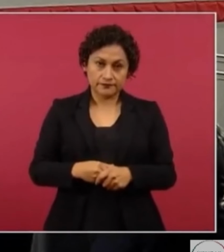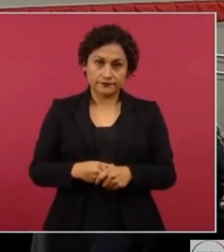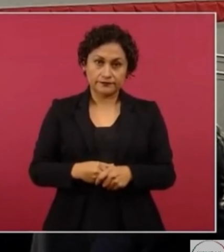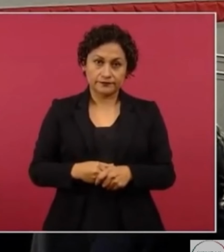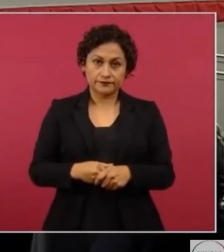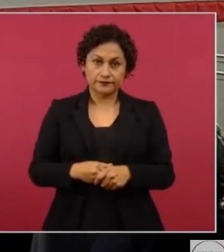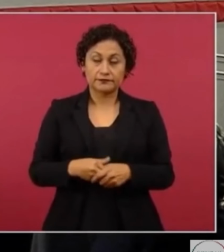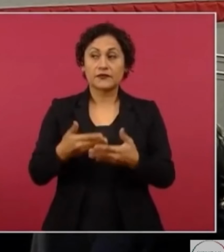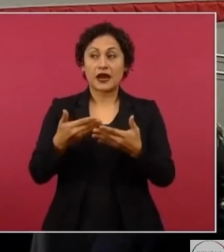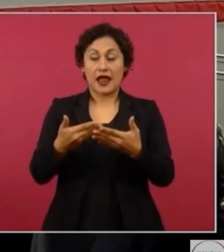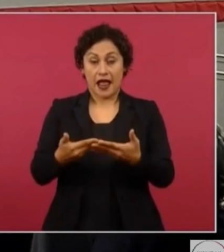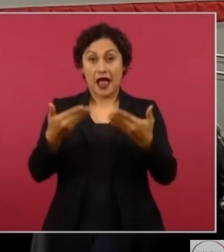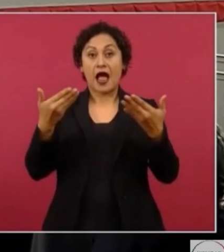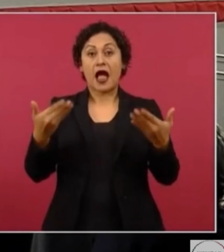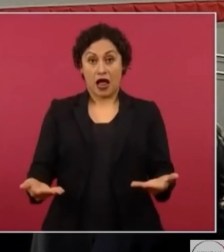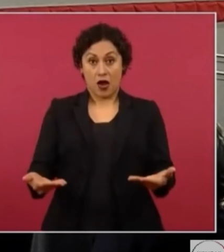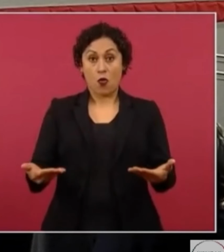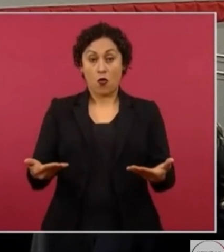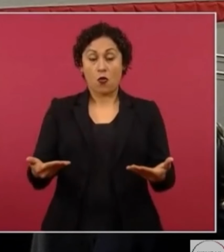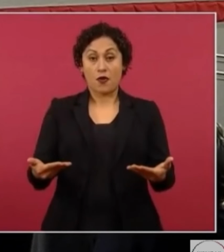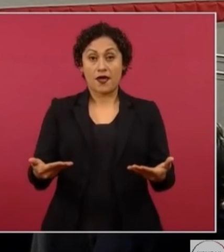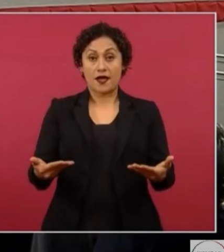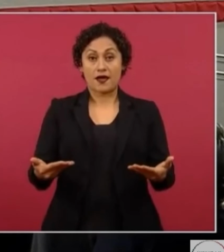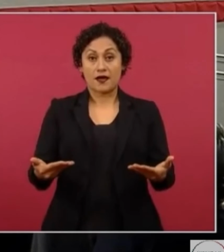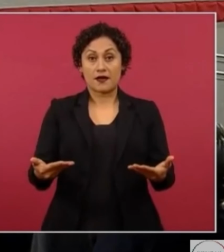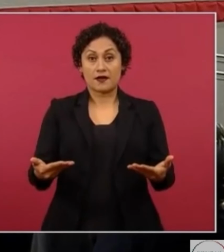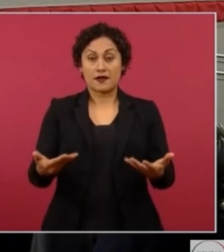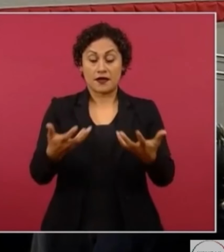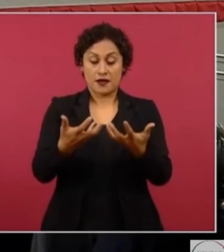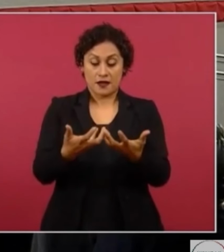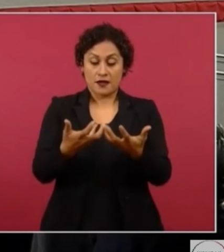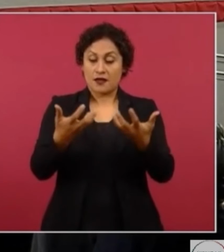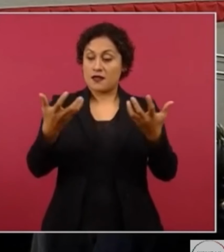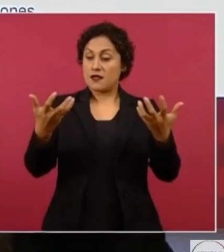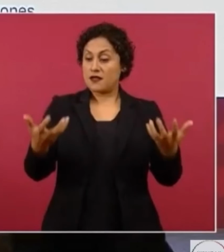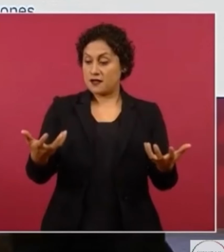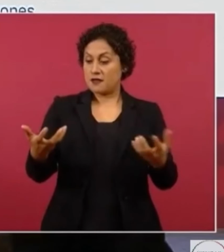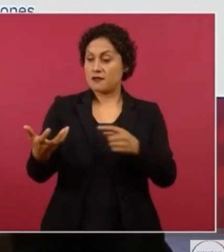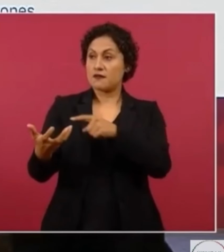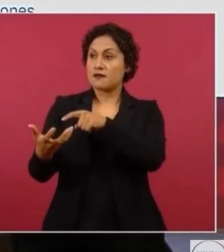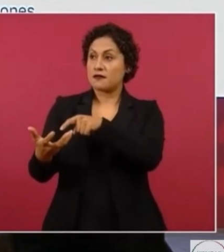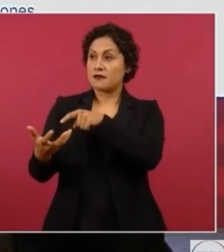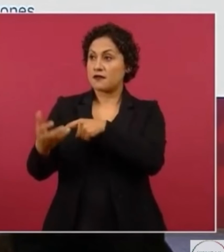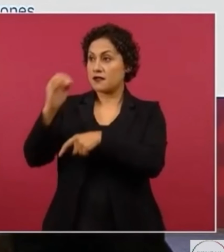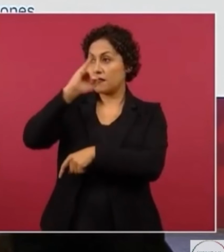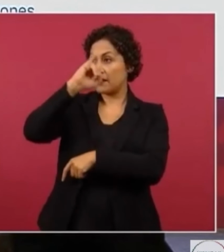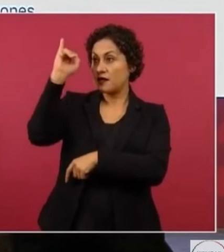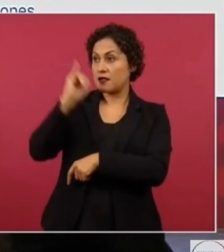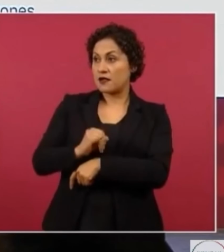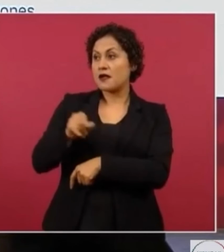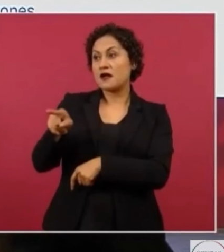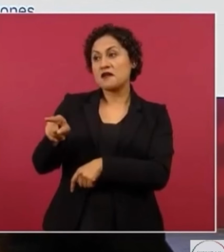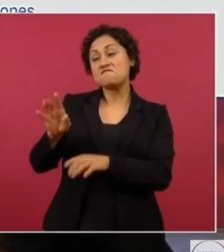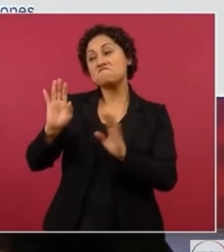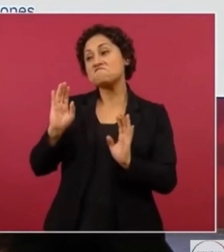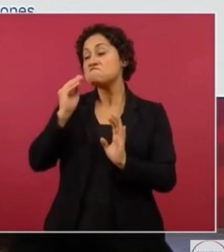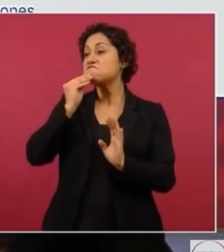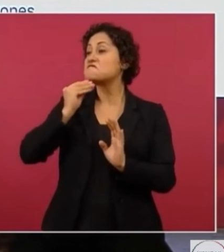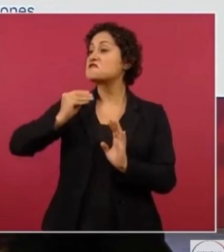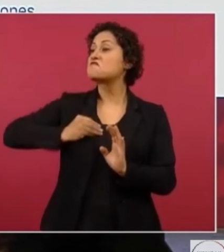Ahora estamos divididos en patrones que se friegan y